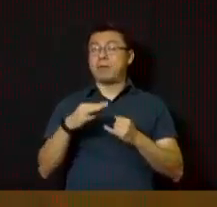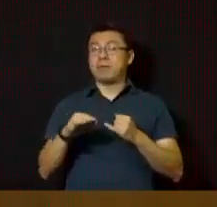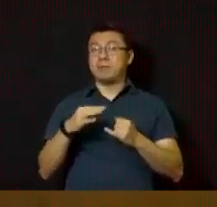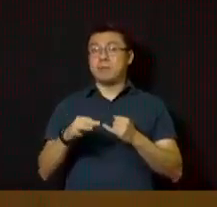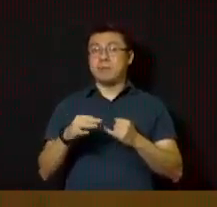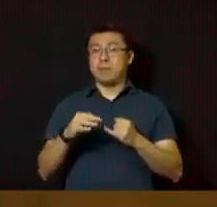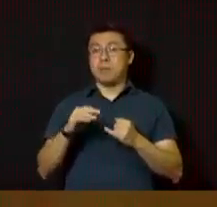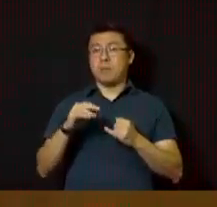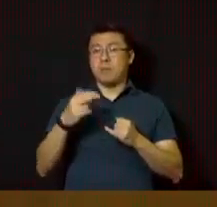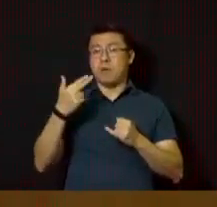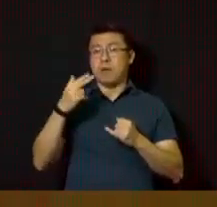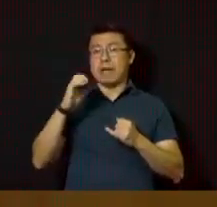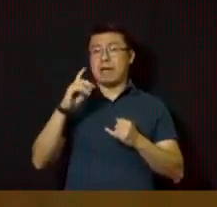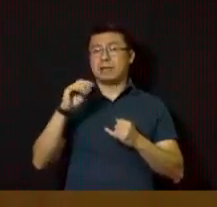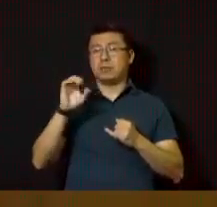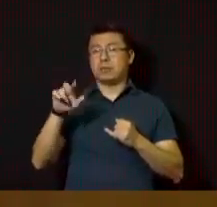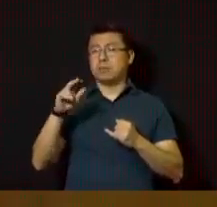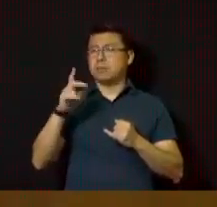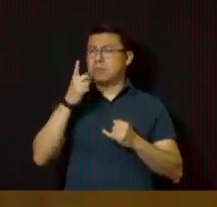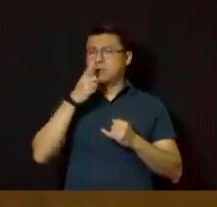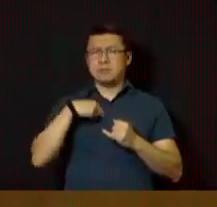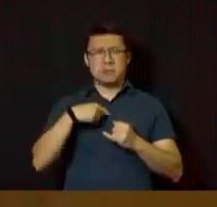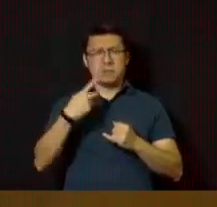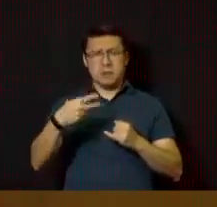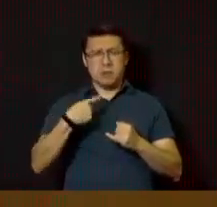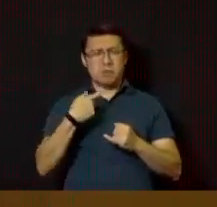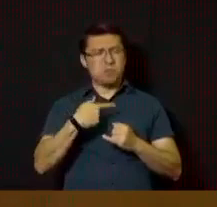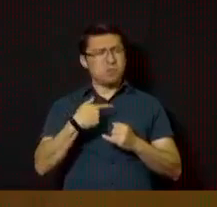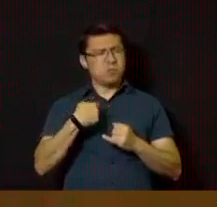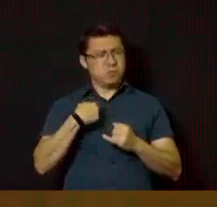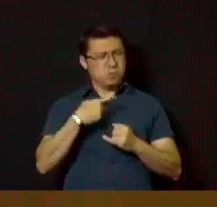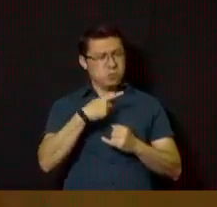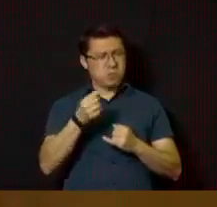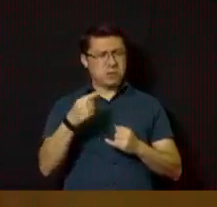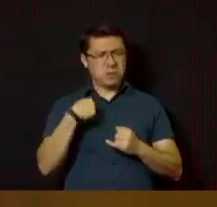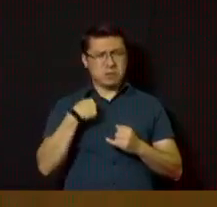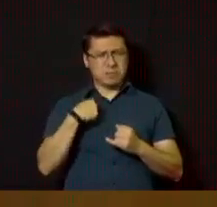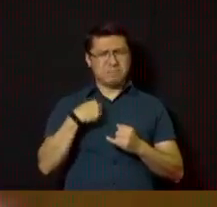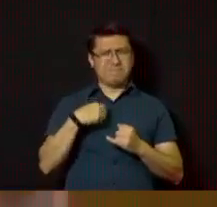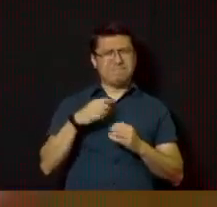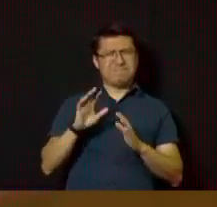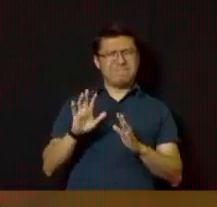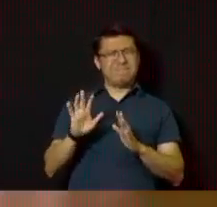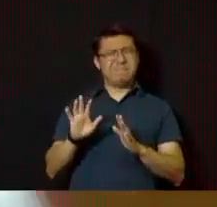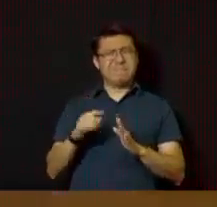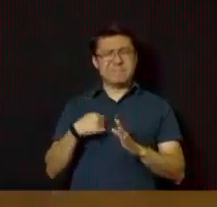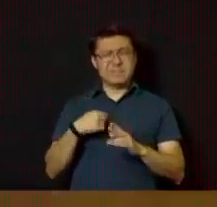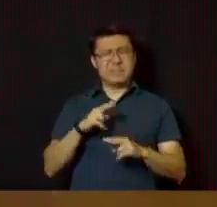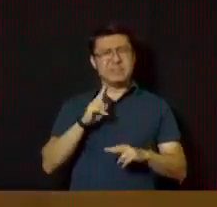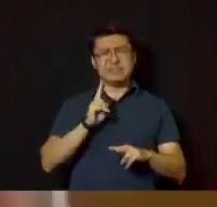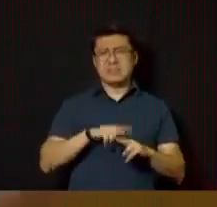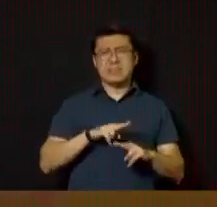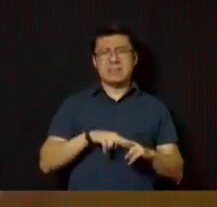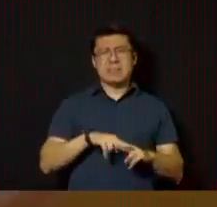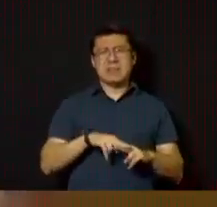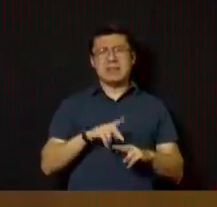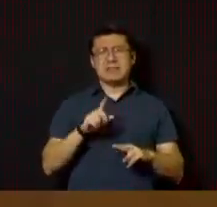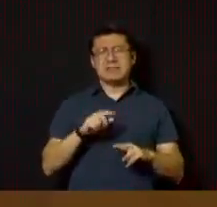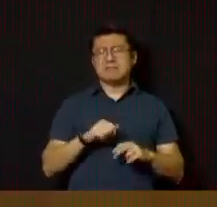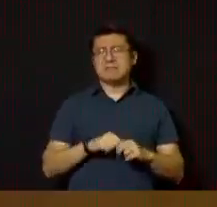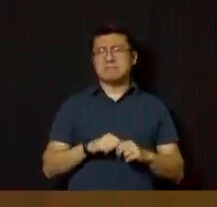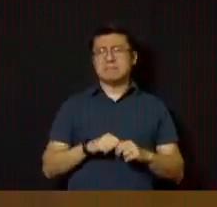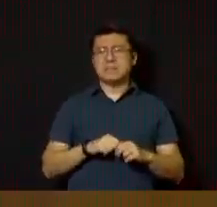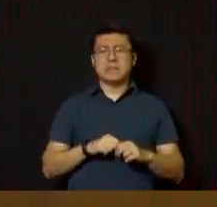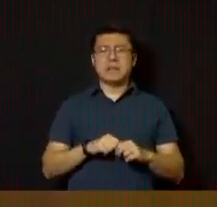Héctor, ¿no te vas a ir? Y yo, la verdad, estaba sentado ahí en la silla, después de haber recogido